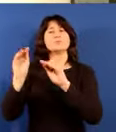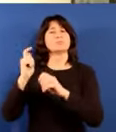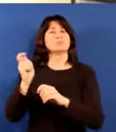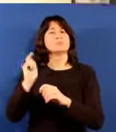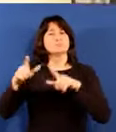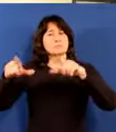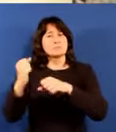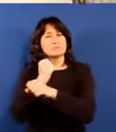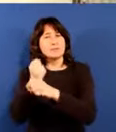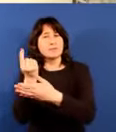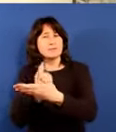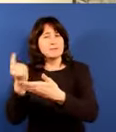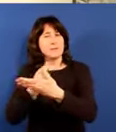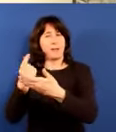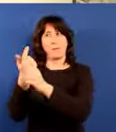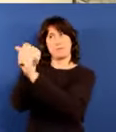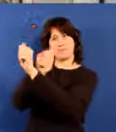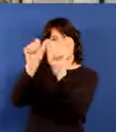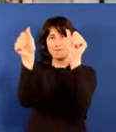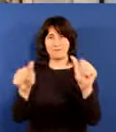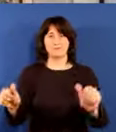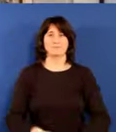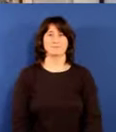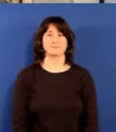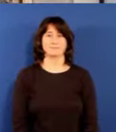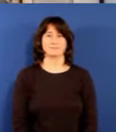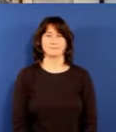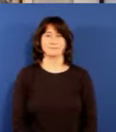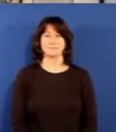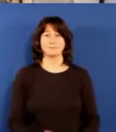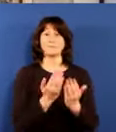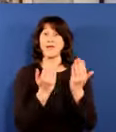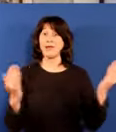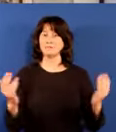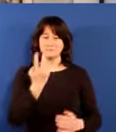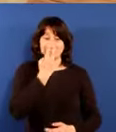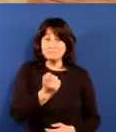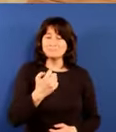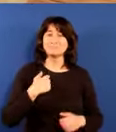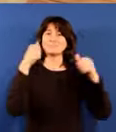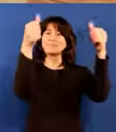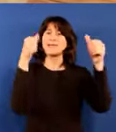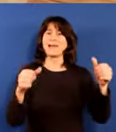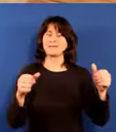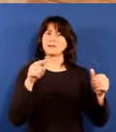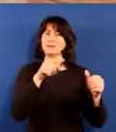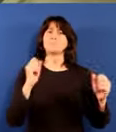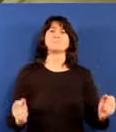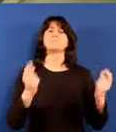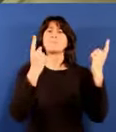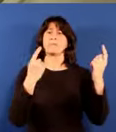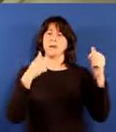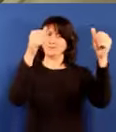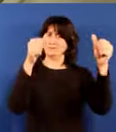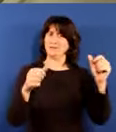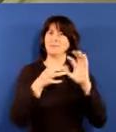los potolos. En la muestra se exhiben casi 200 originales de sus obras, junto a una reproducción del entorno del artista, con